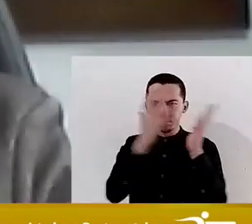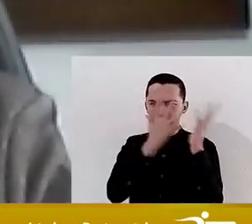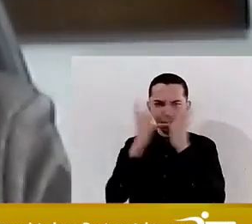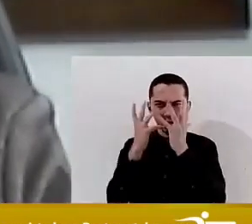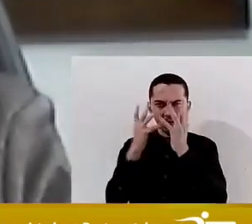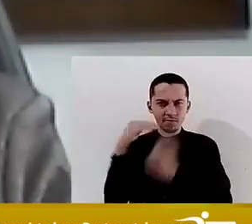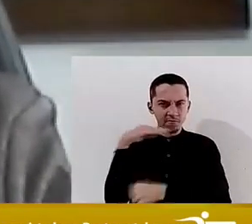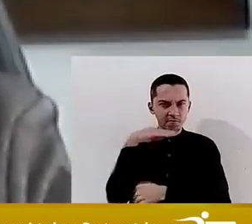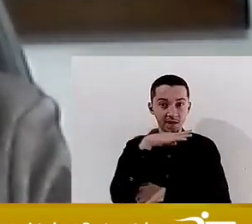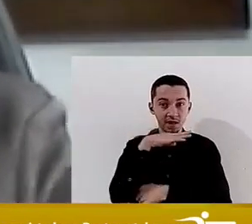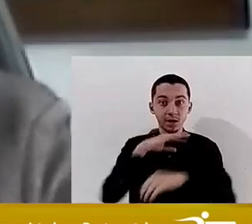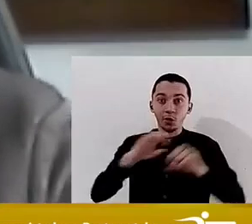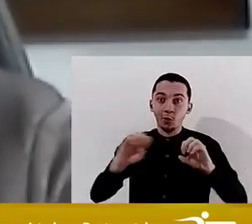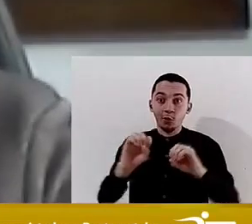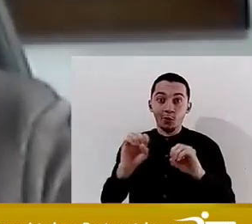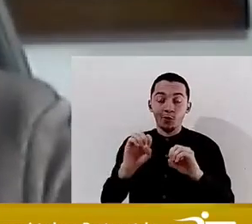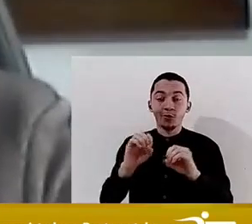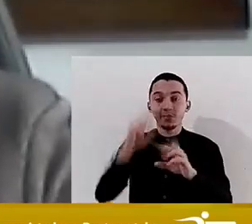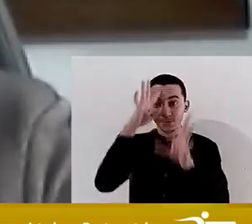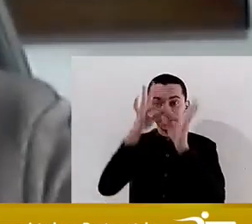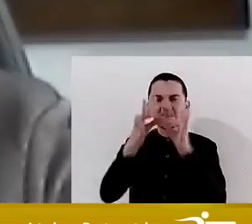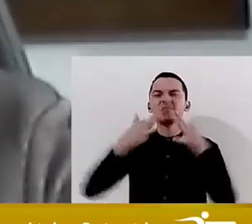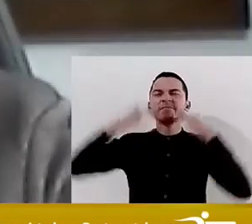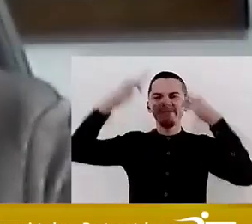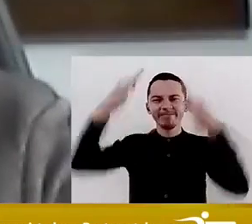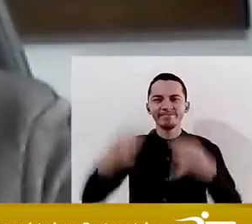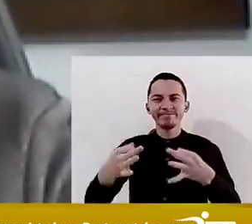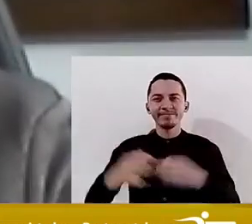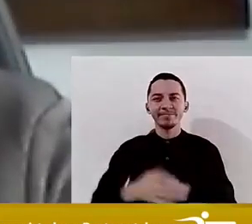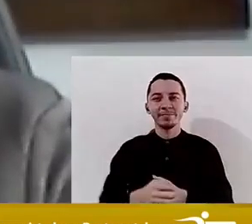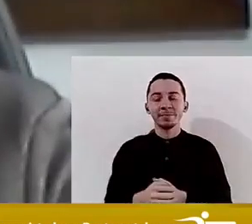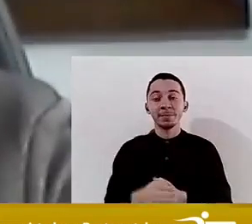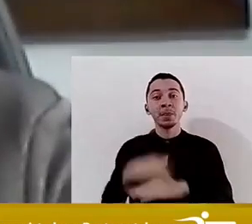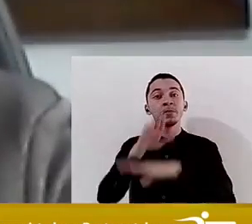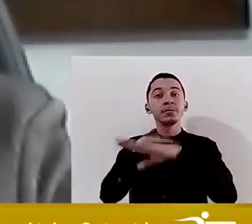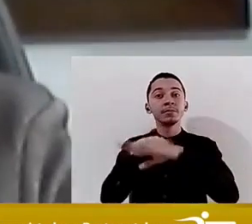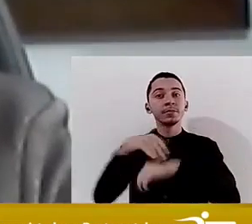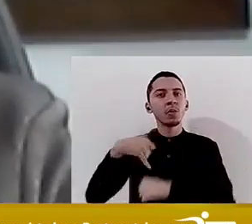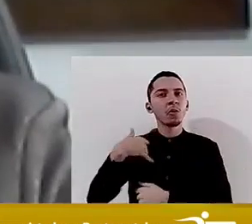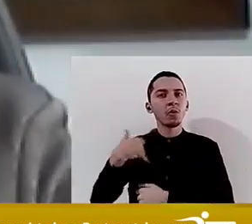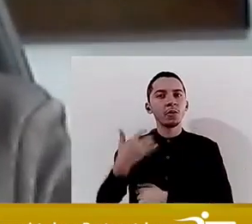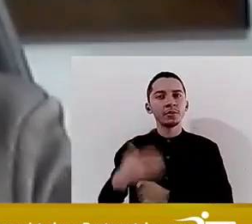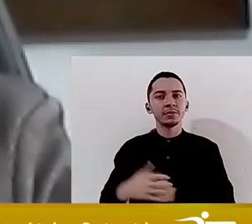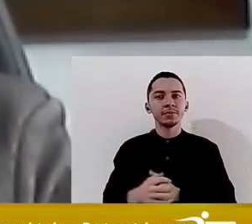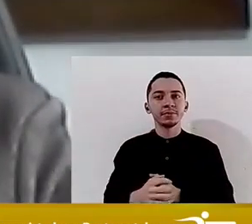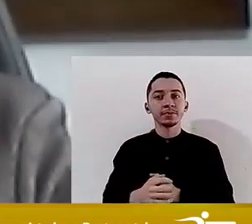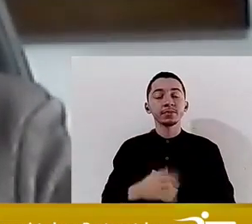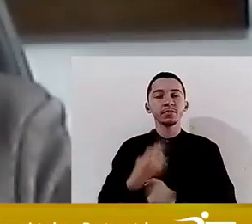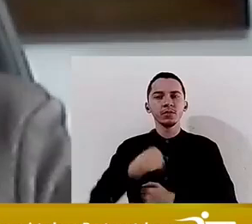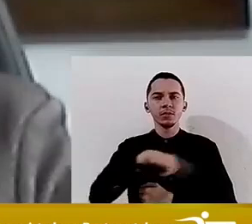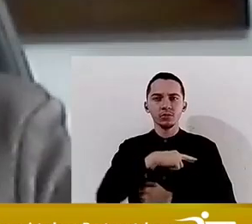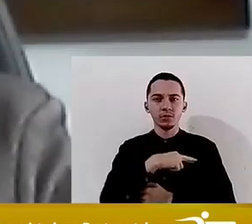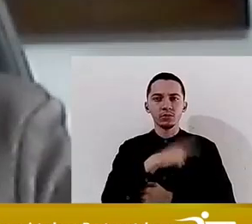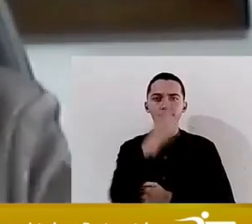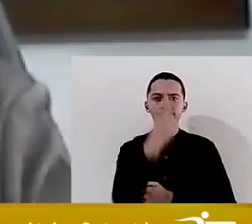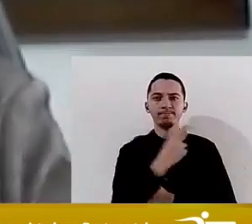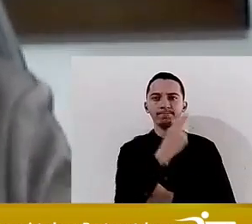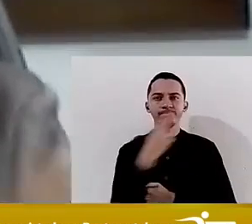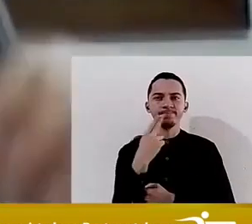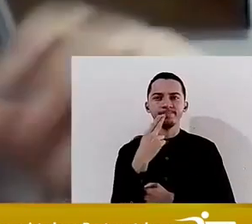Yo creo que en este punto, jóvenes, tenemos un reto.